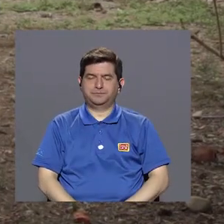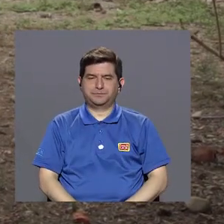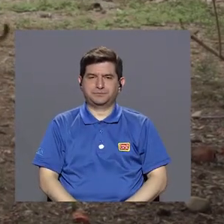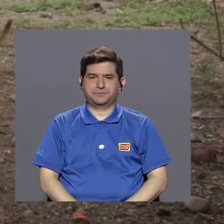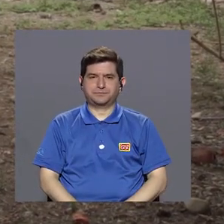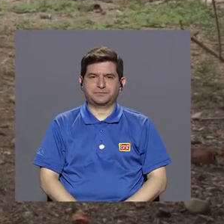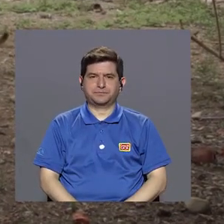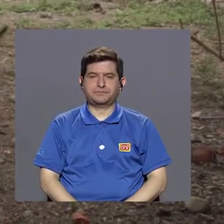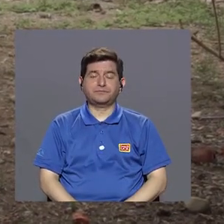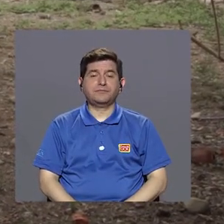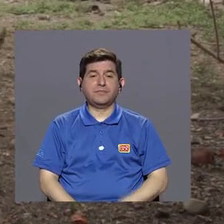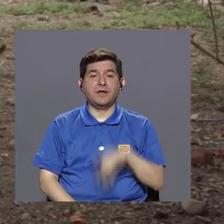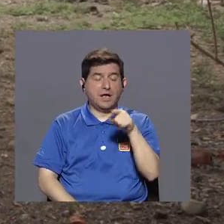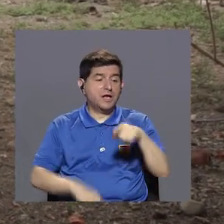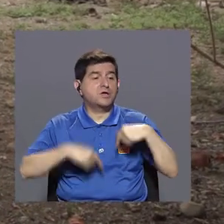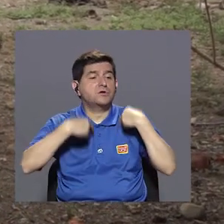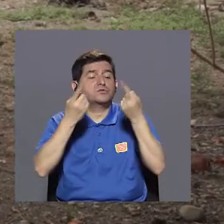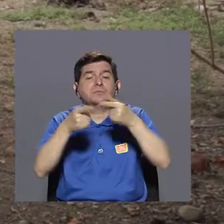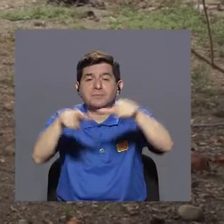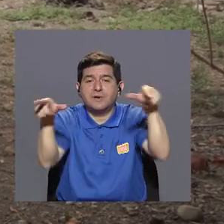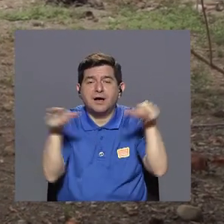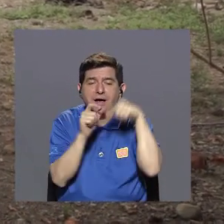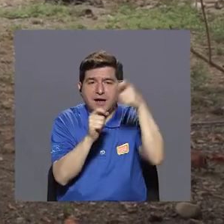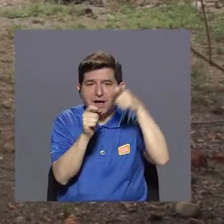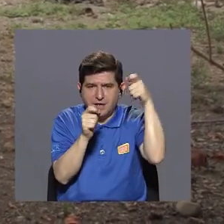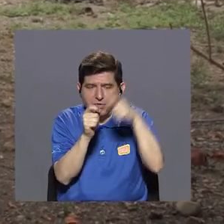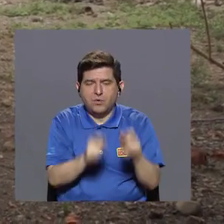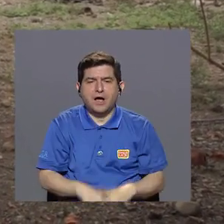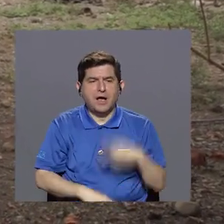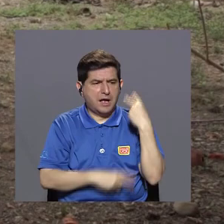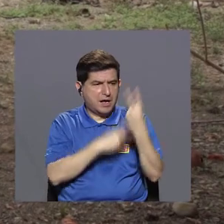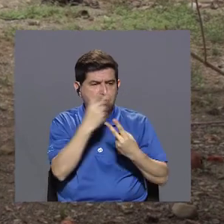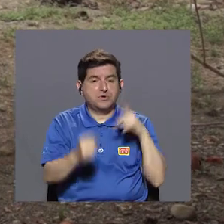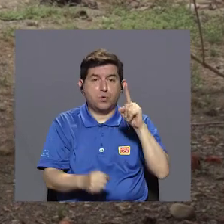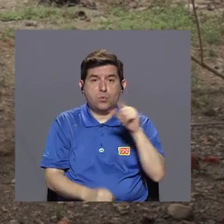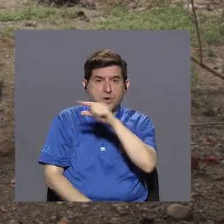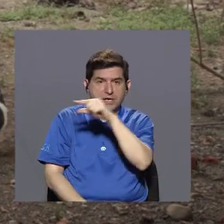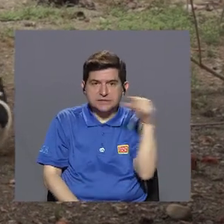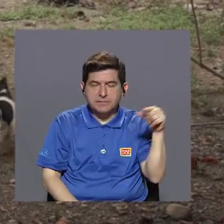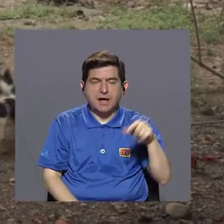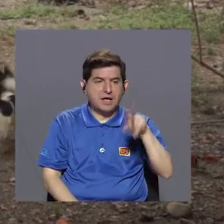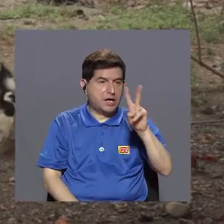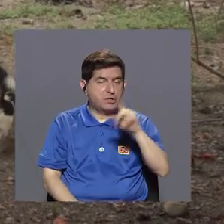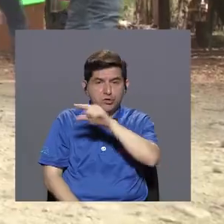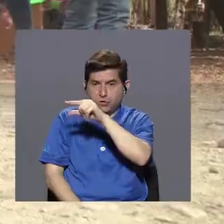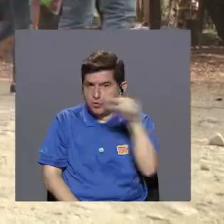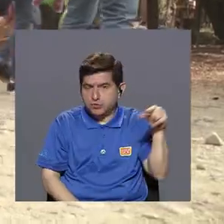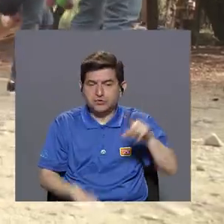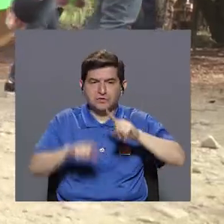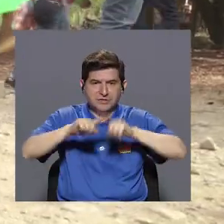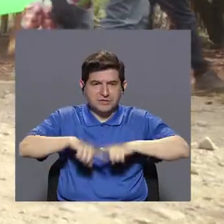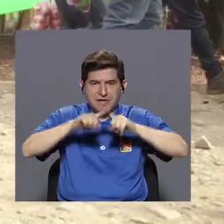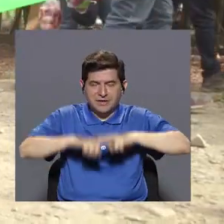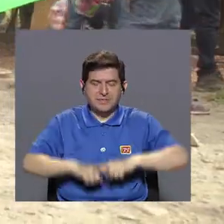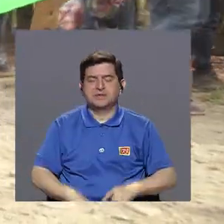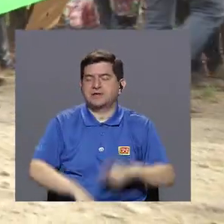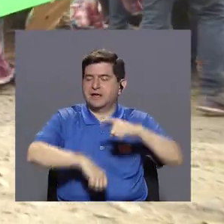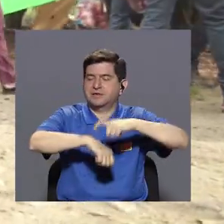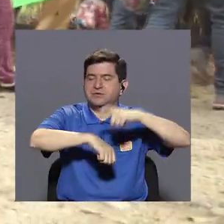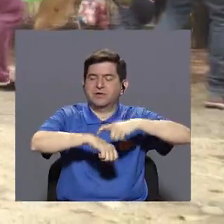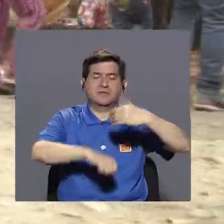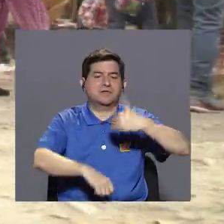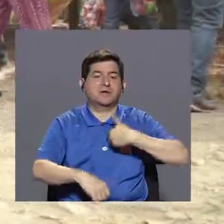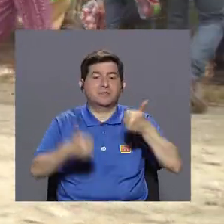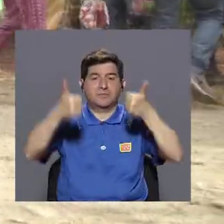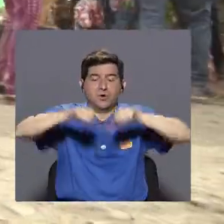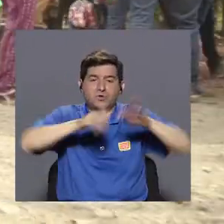ellos se trasladan a esos espacios. Hay giras de una semana o dos semanas, dependiendo del espacio y el tiempo que se